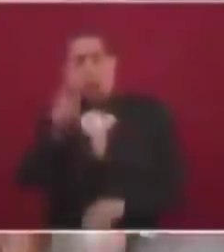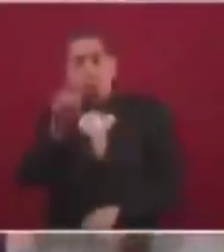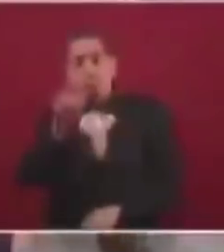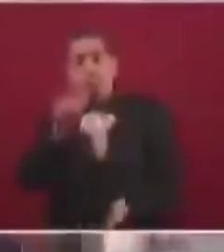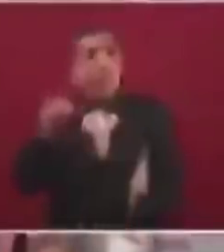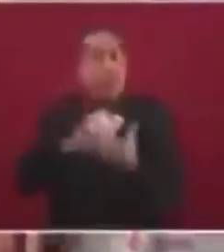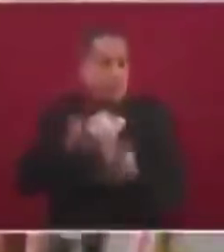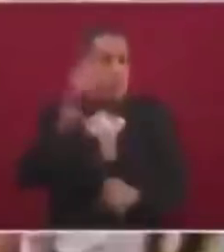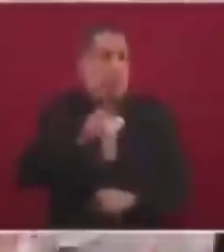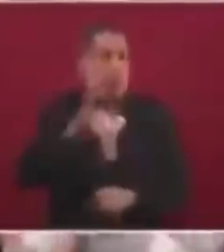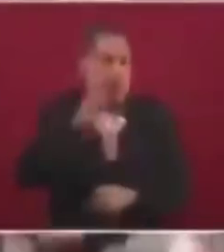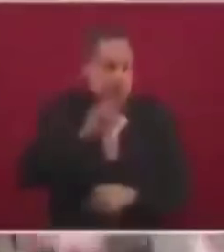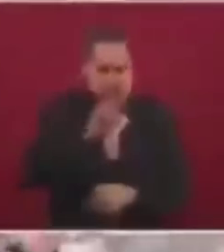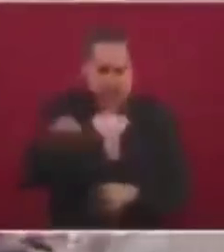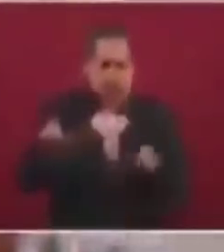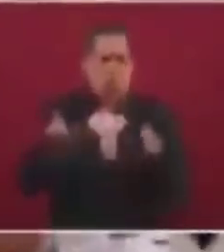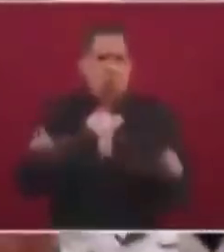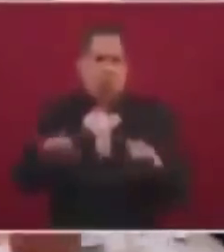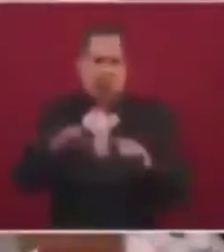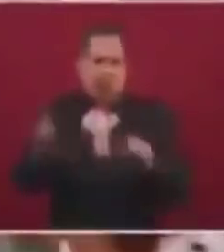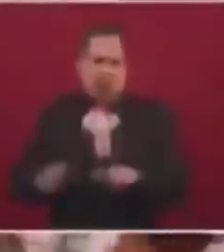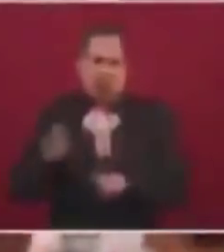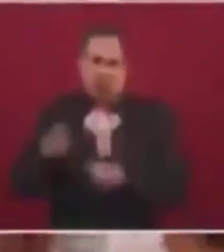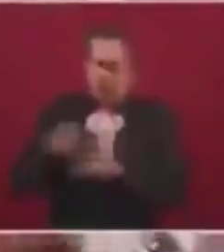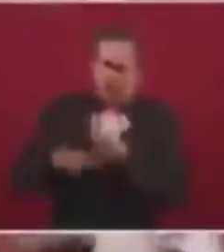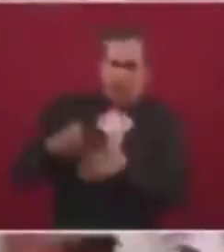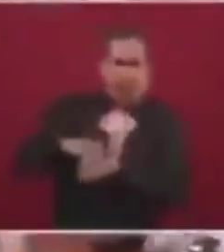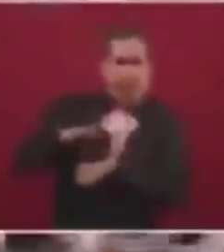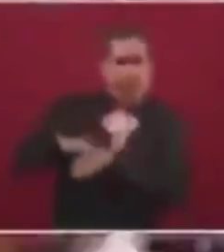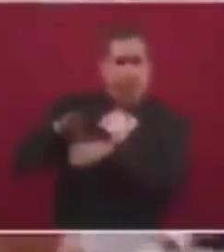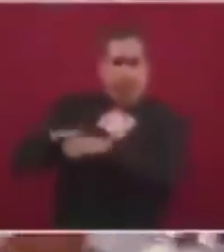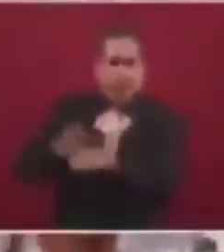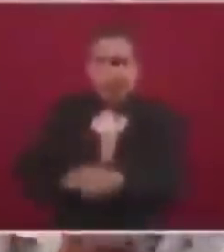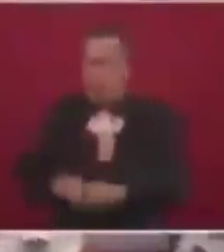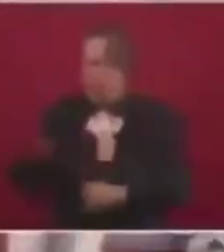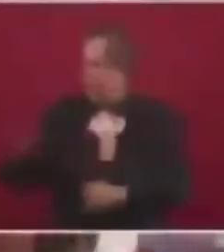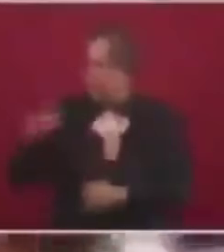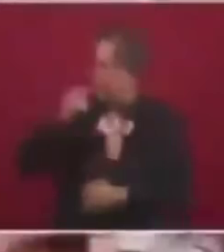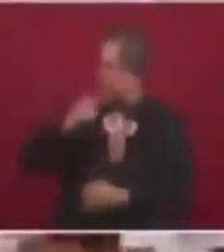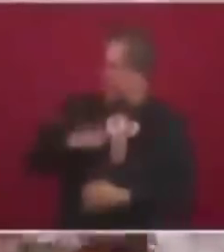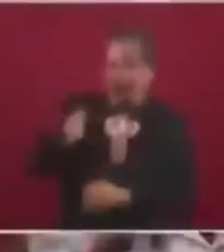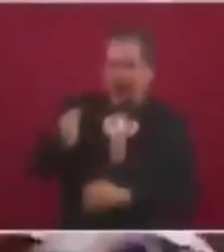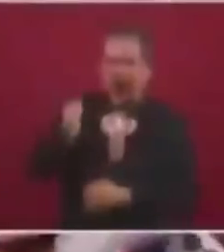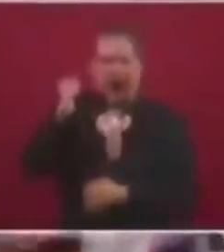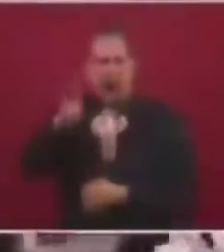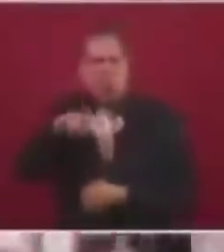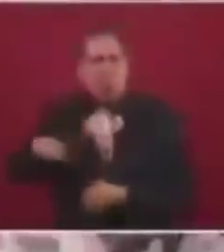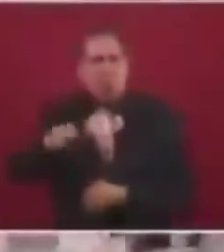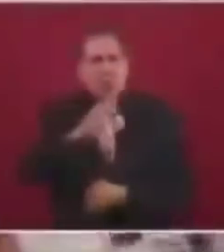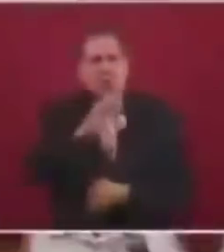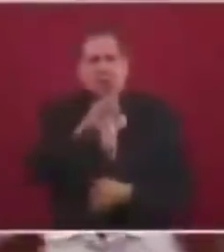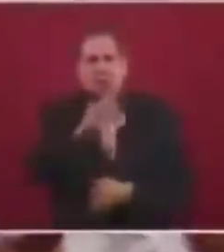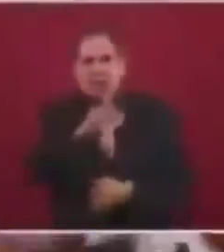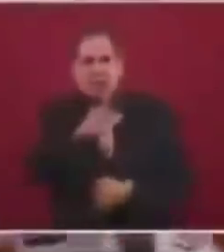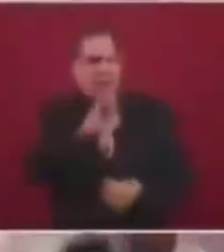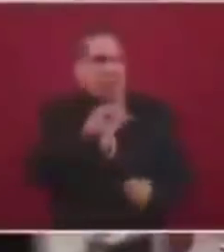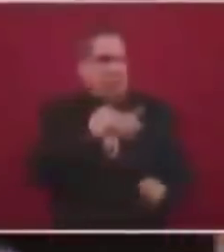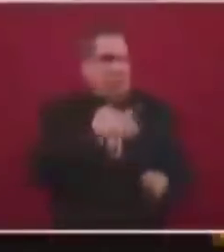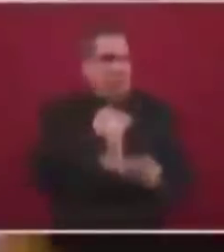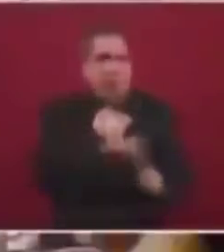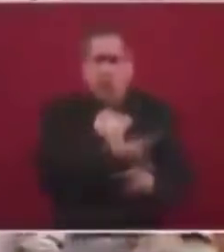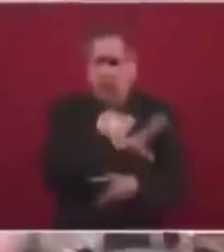de comparación, ya no más, ya. No tengo que ver nada más, Dios mío, no. Se pasan de lanza, güey.